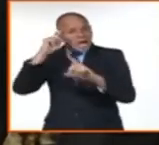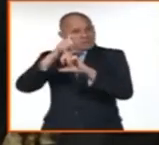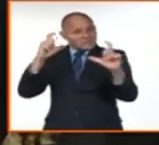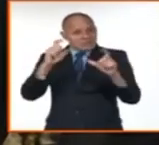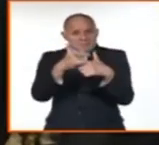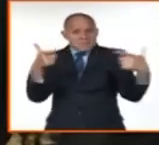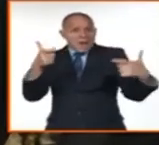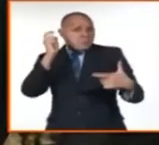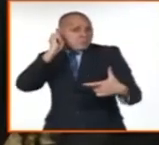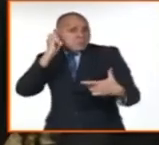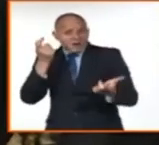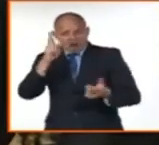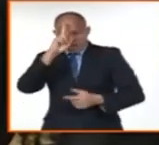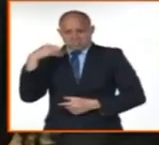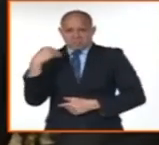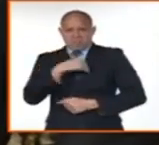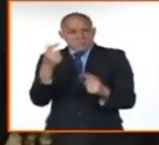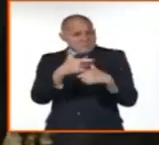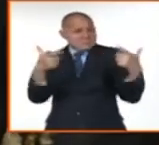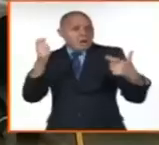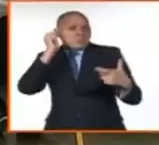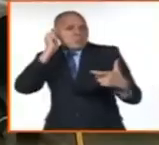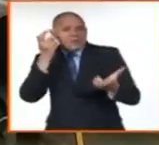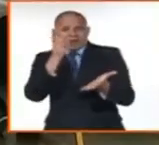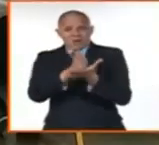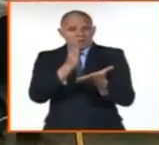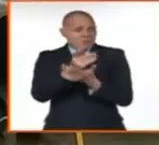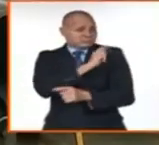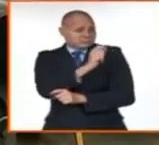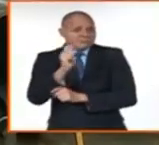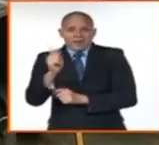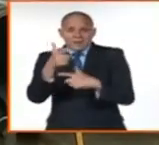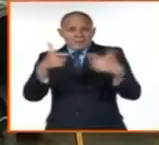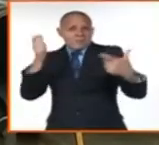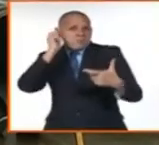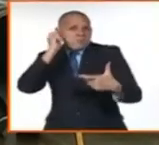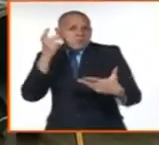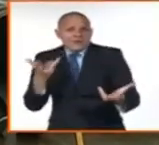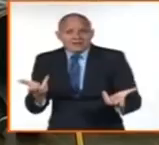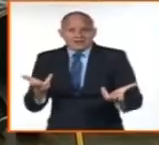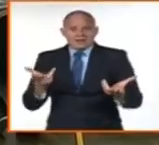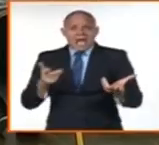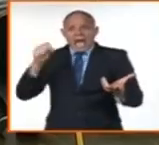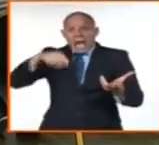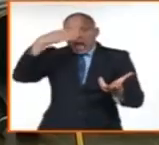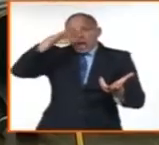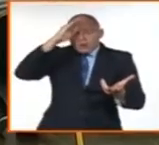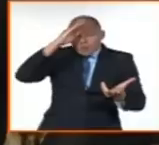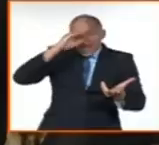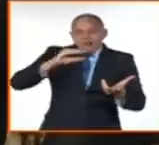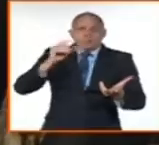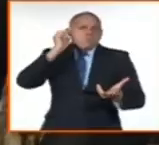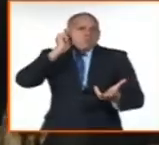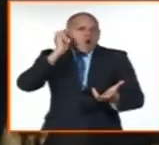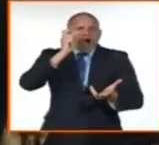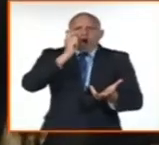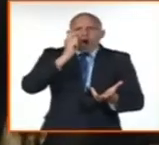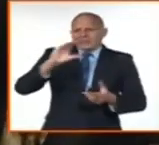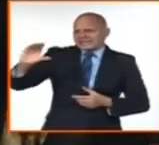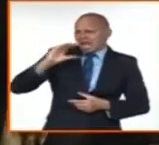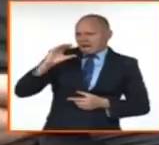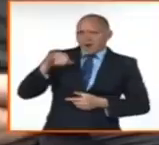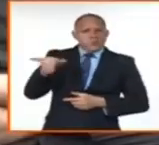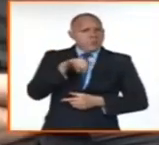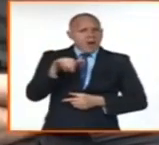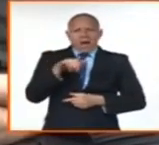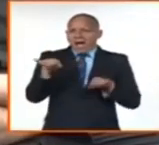que labora en la educación, en la salud, son mujeres. En Cuba la mujer y el hombre ganan lo mismo ocupando una misma plaza laboral. En Estados Unidos los